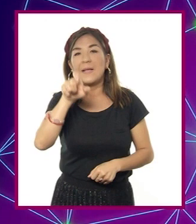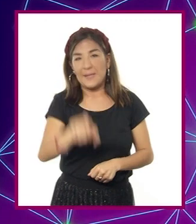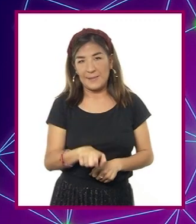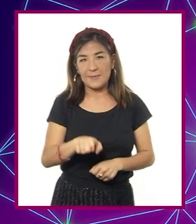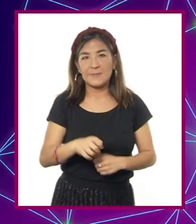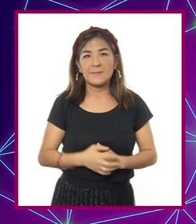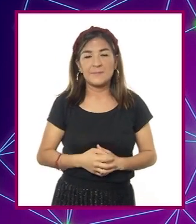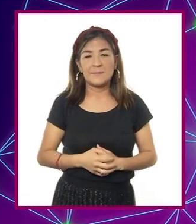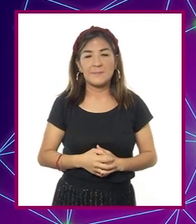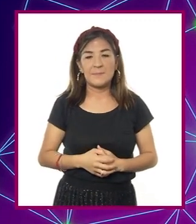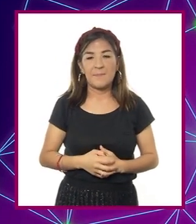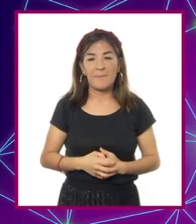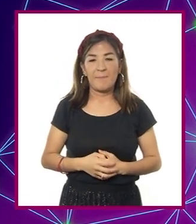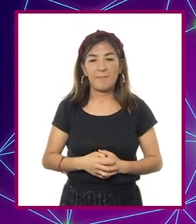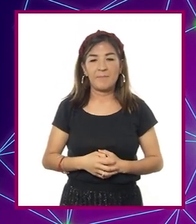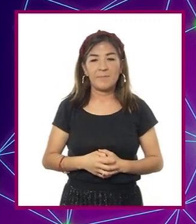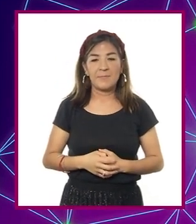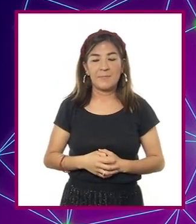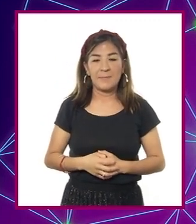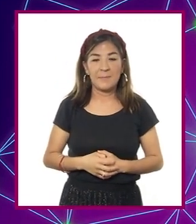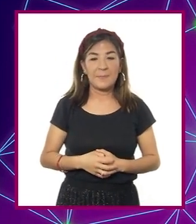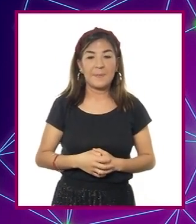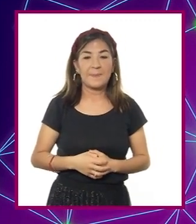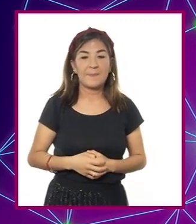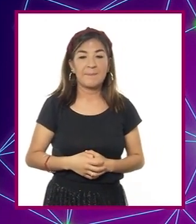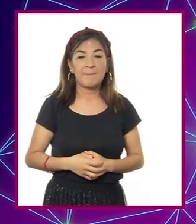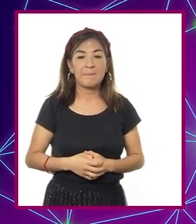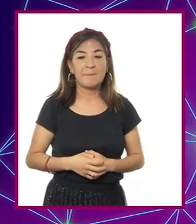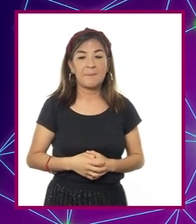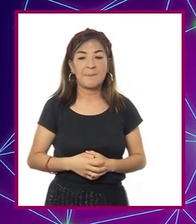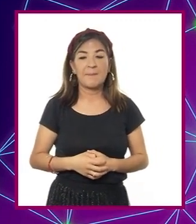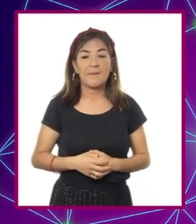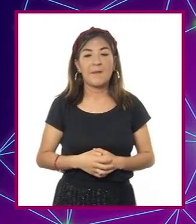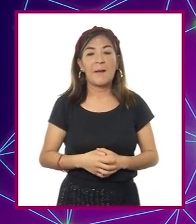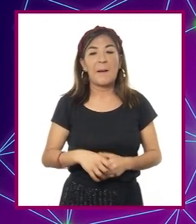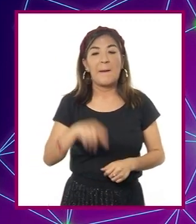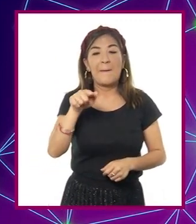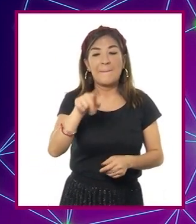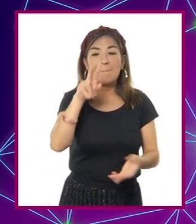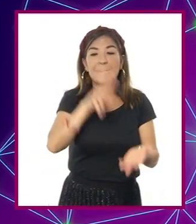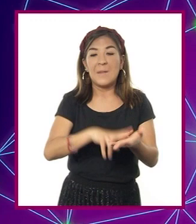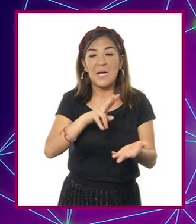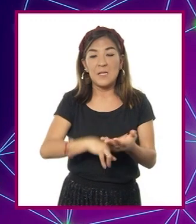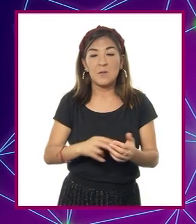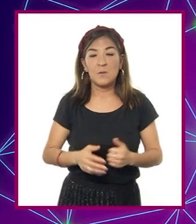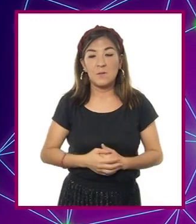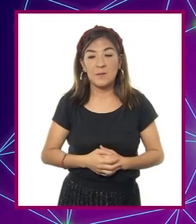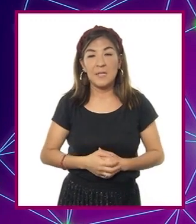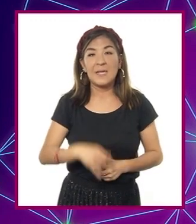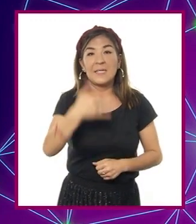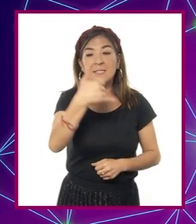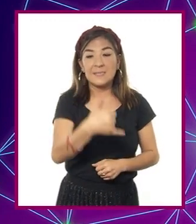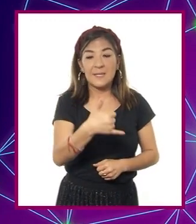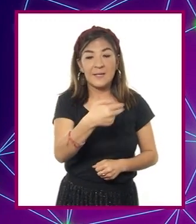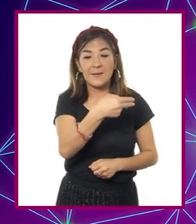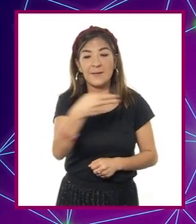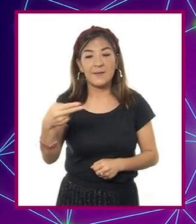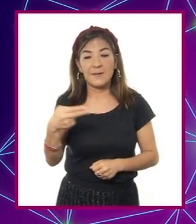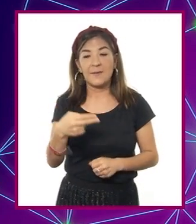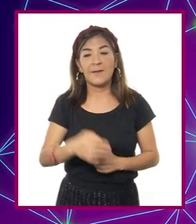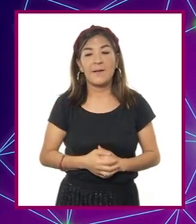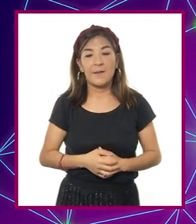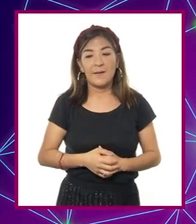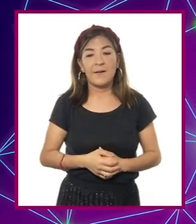X. Ahora, sustituyendo en esta fórmula los valores conocidos que son